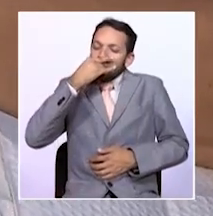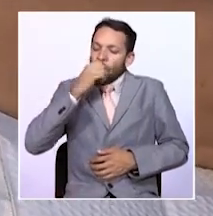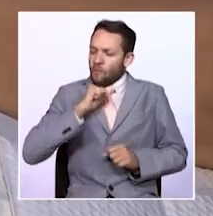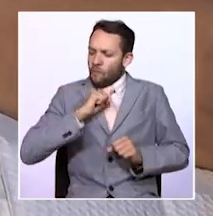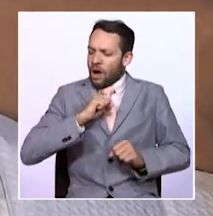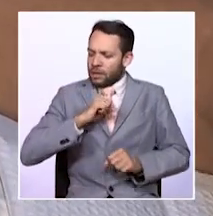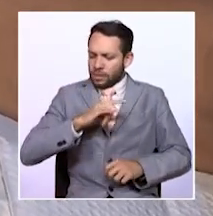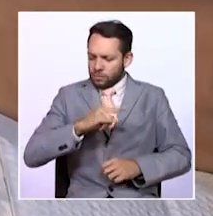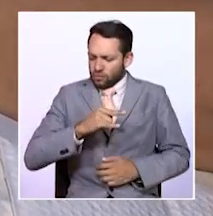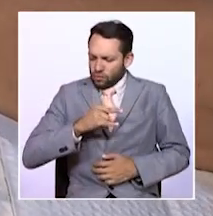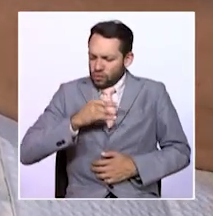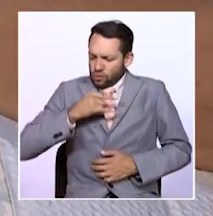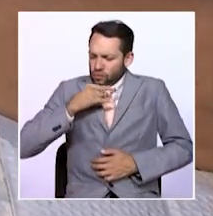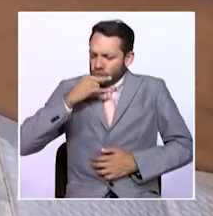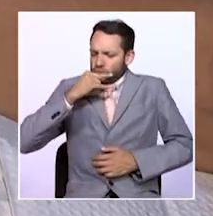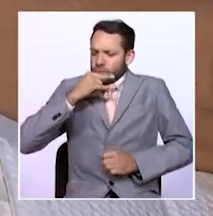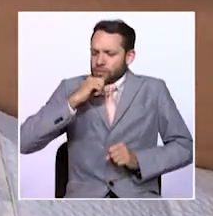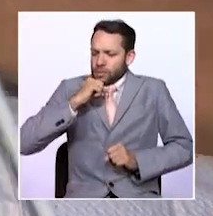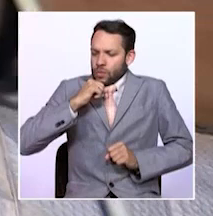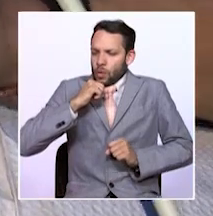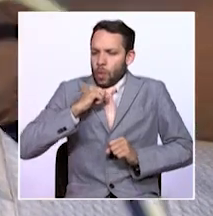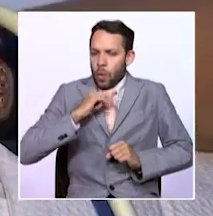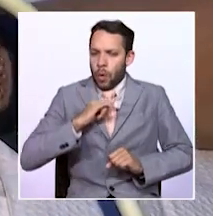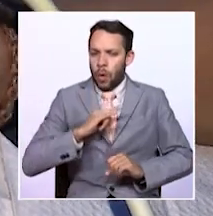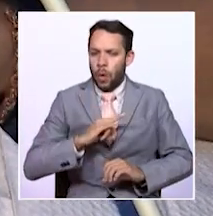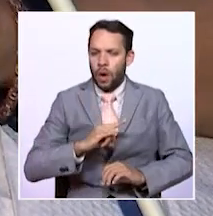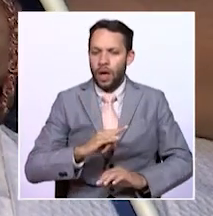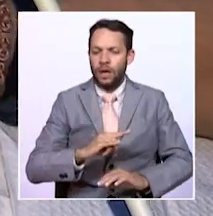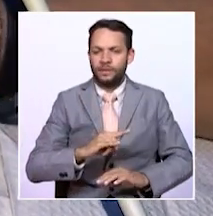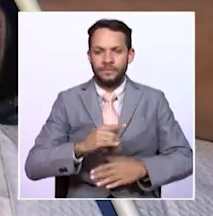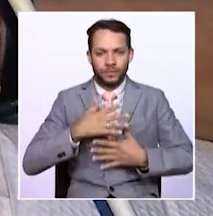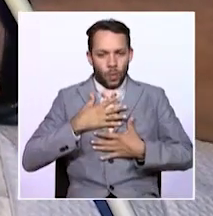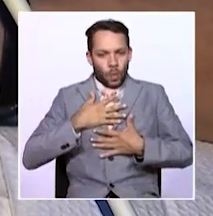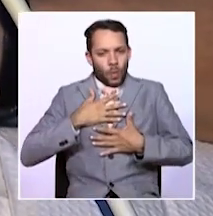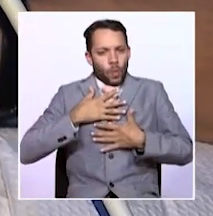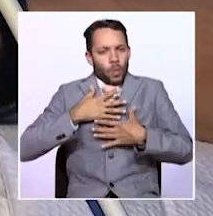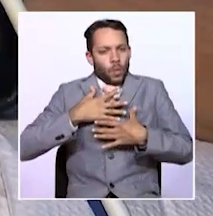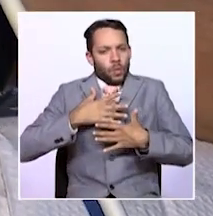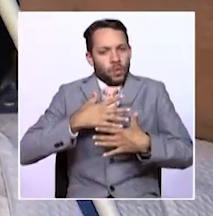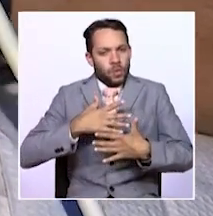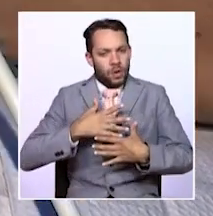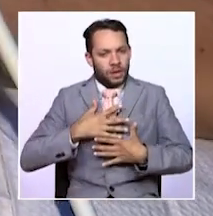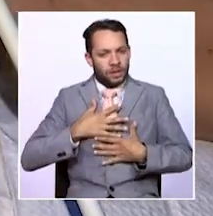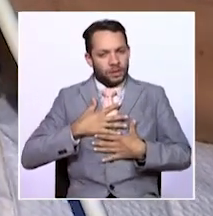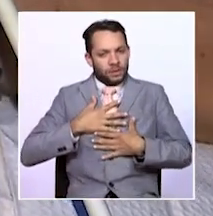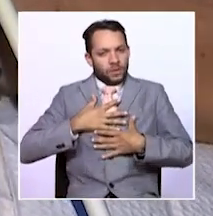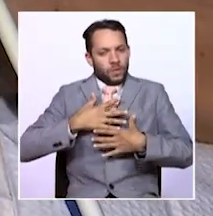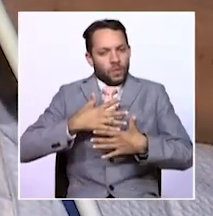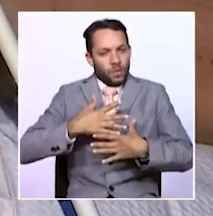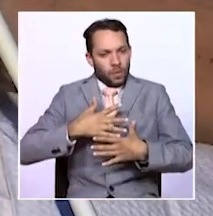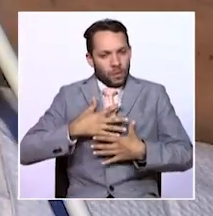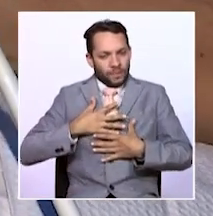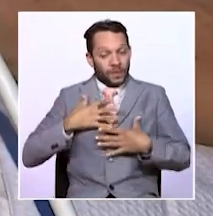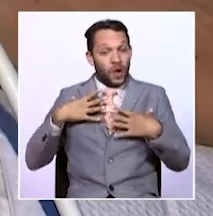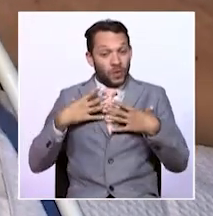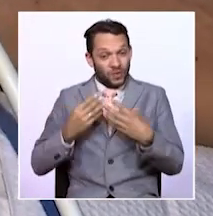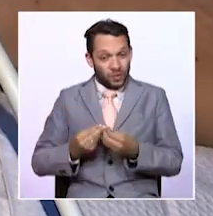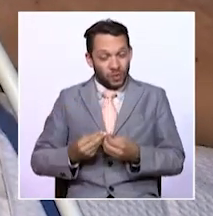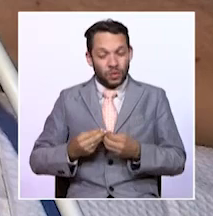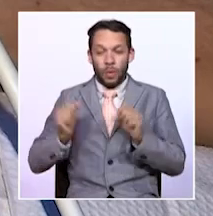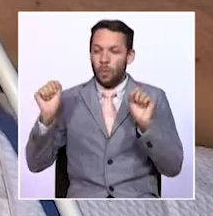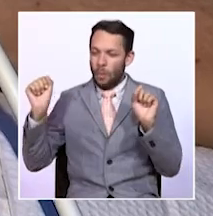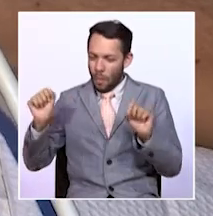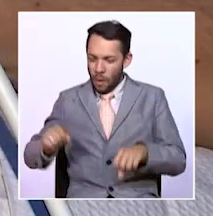bien. Y vamos a empezar a ver la estructura del hígado, lo que llamamos nosotros